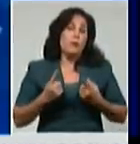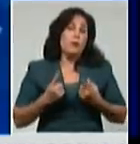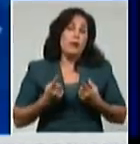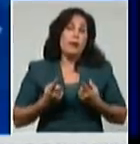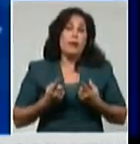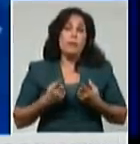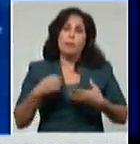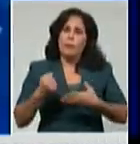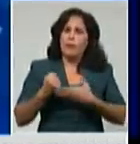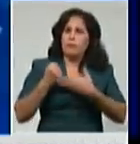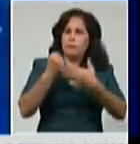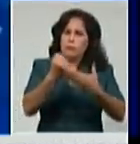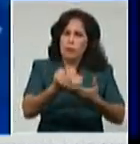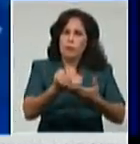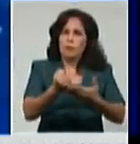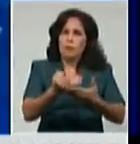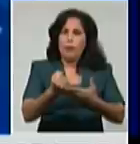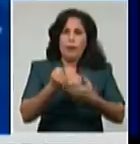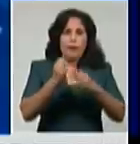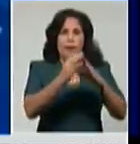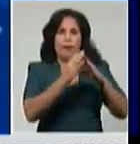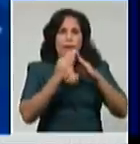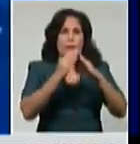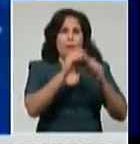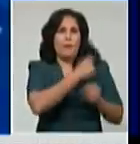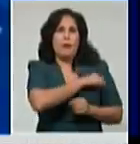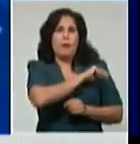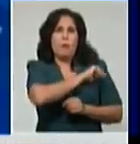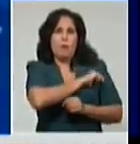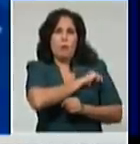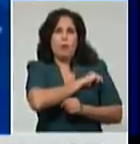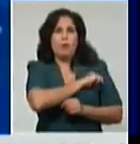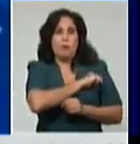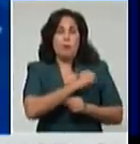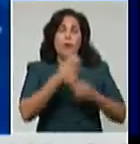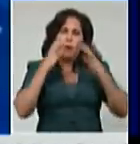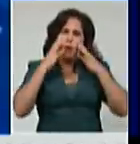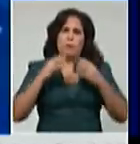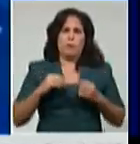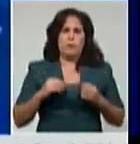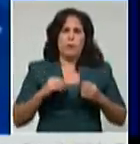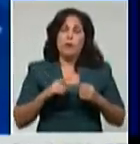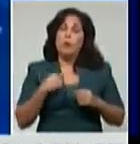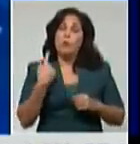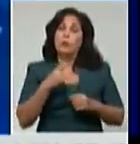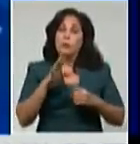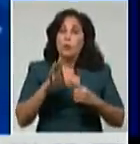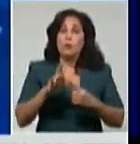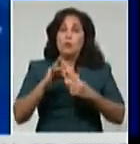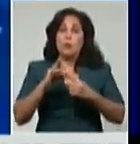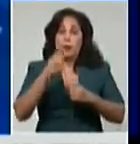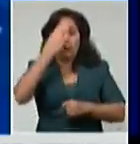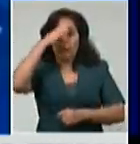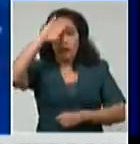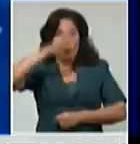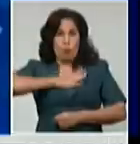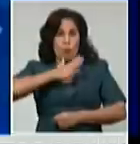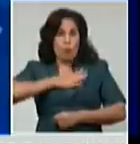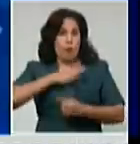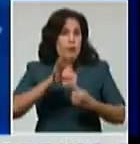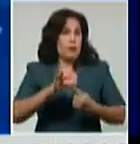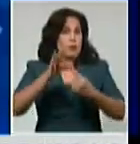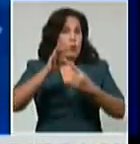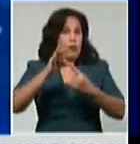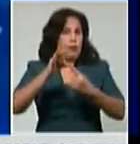apoyo comunitario, que en nuestro país además tenemos la suerte o el éxito de